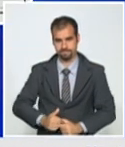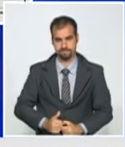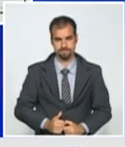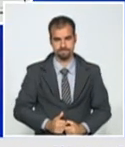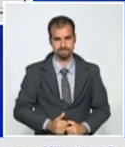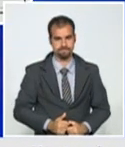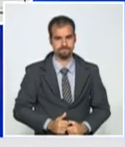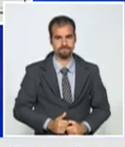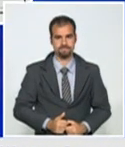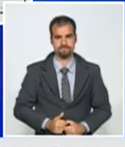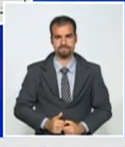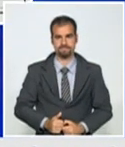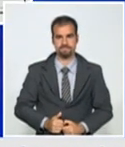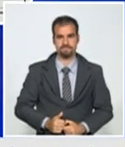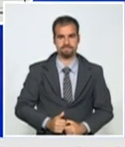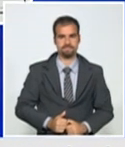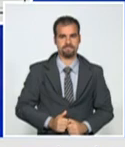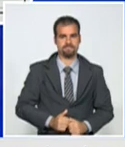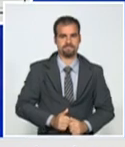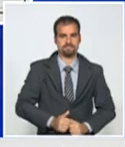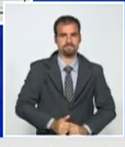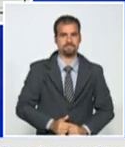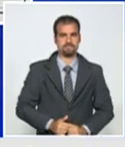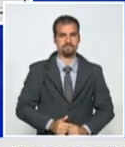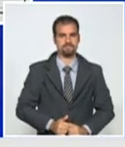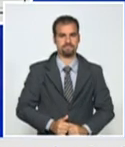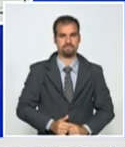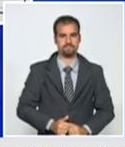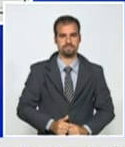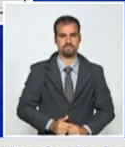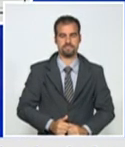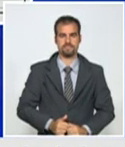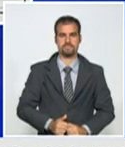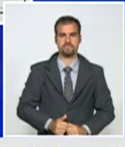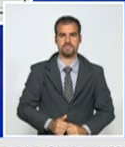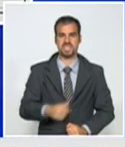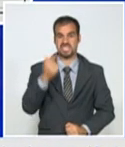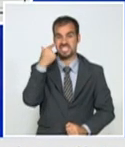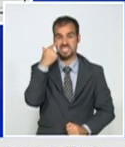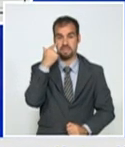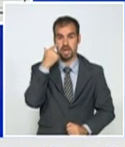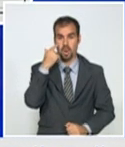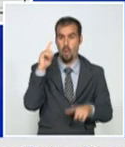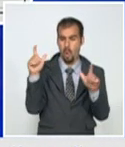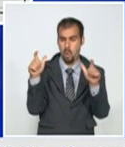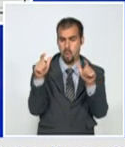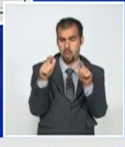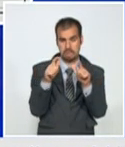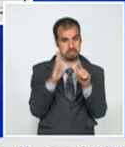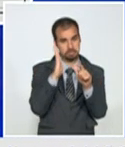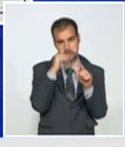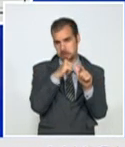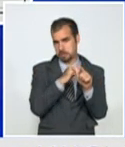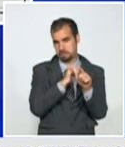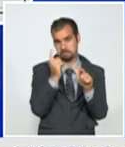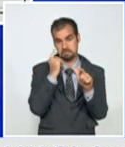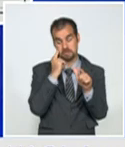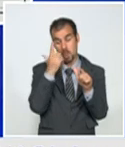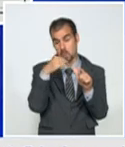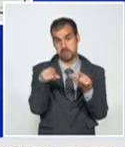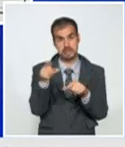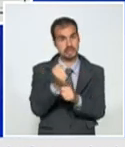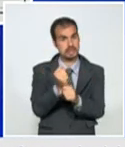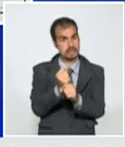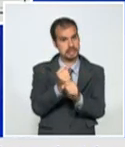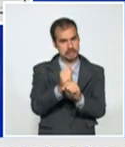con una curva que no disminuye, lamentablemente, y a pesar de los esfuerzos, y donde nos